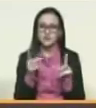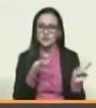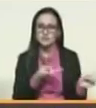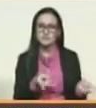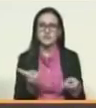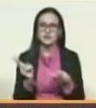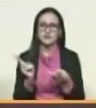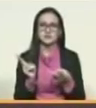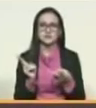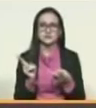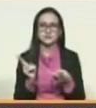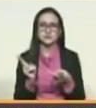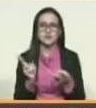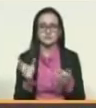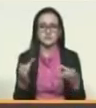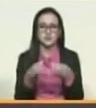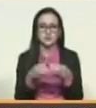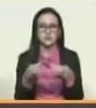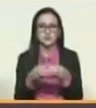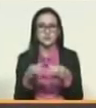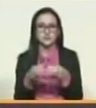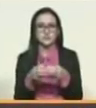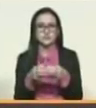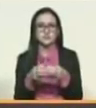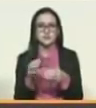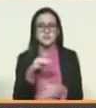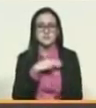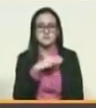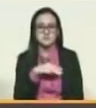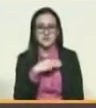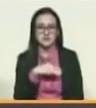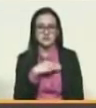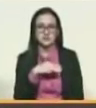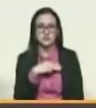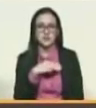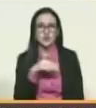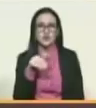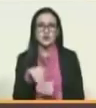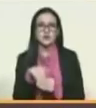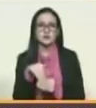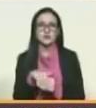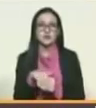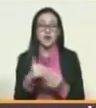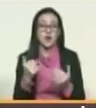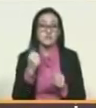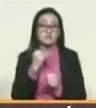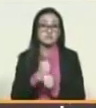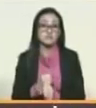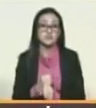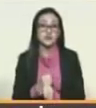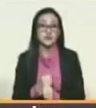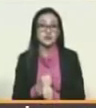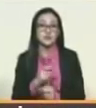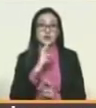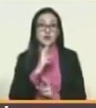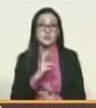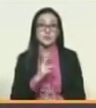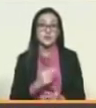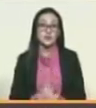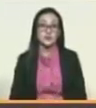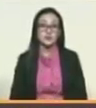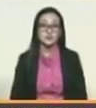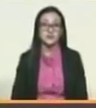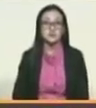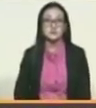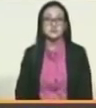para la conformación de misiones electorales. Y estamos esperando las respuestas. Pues hay que